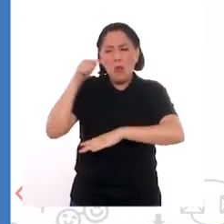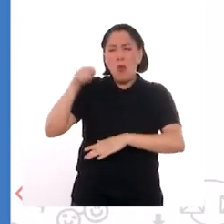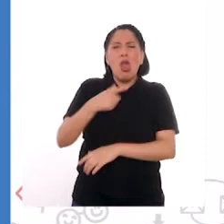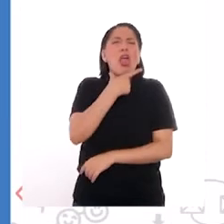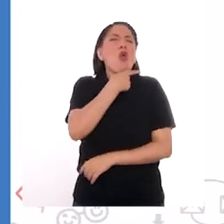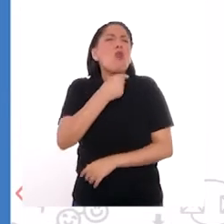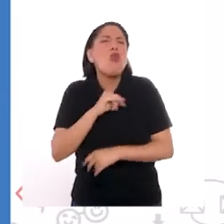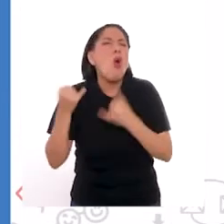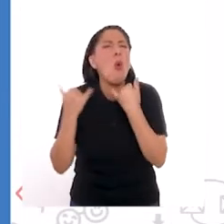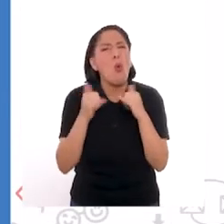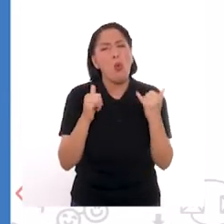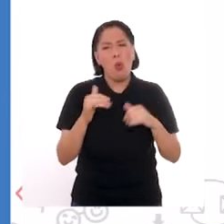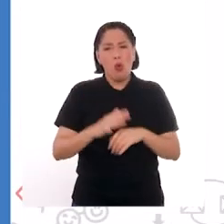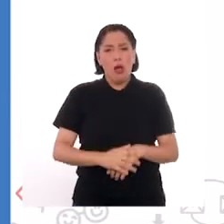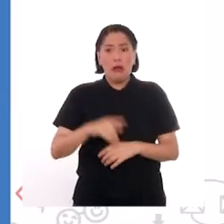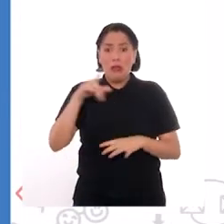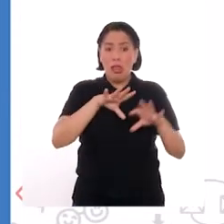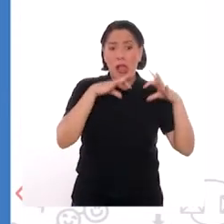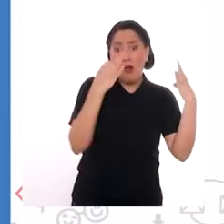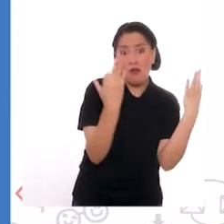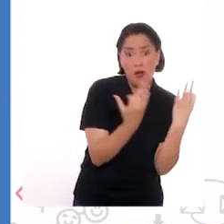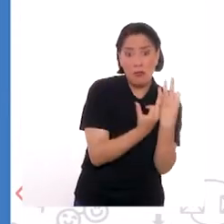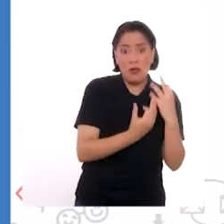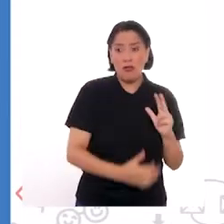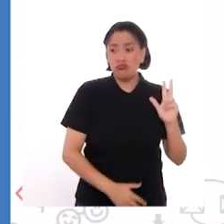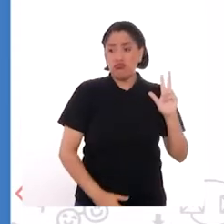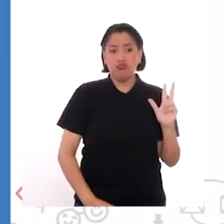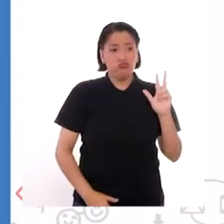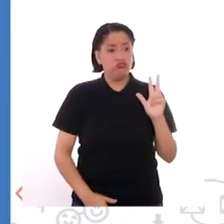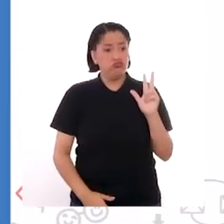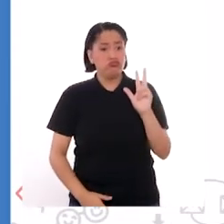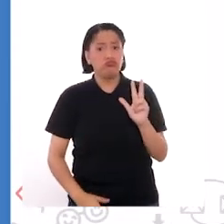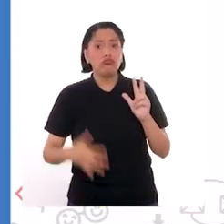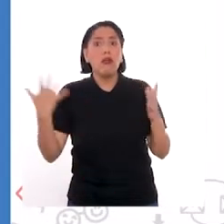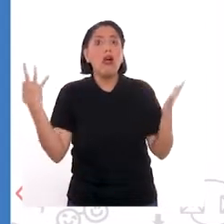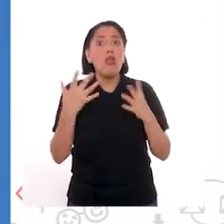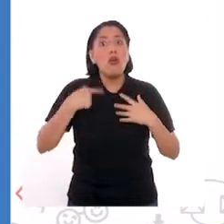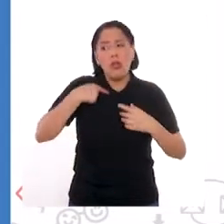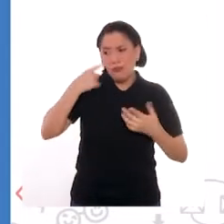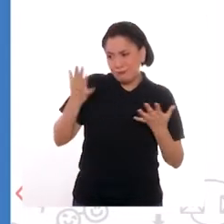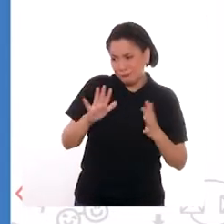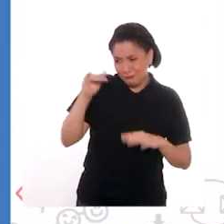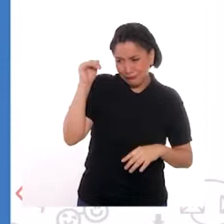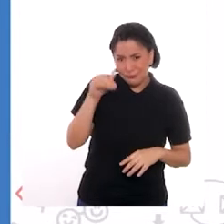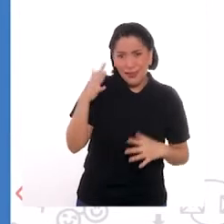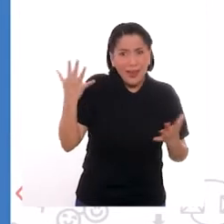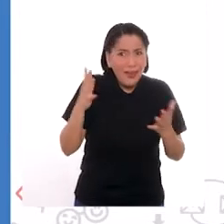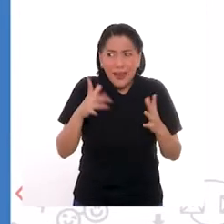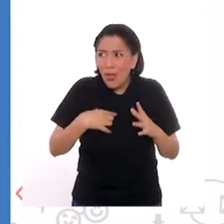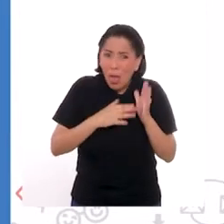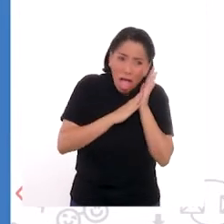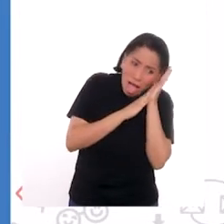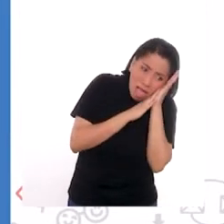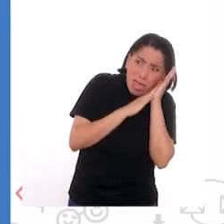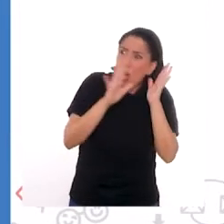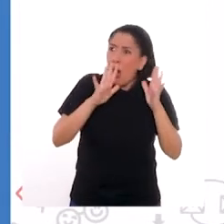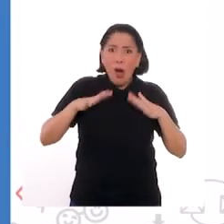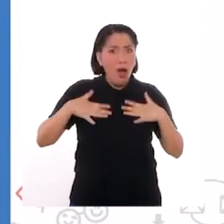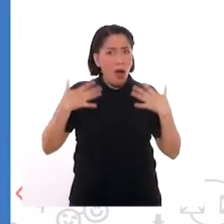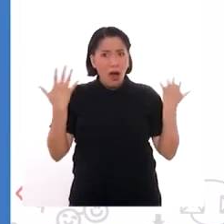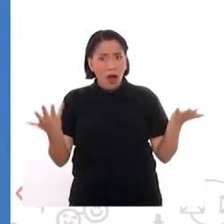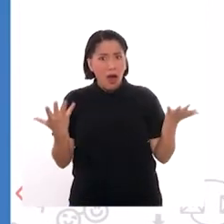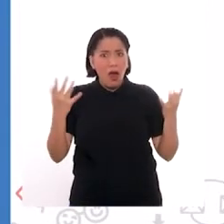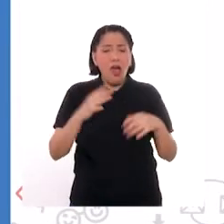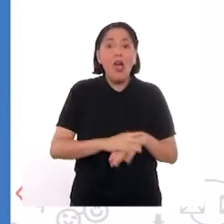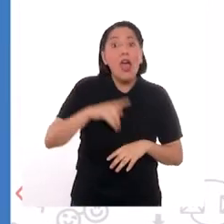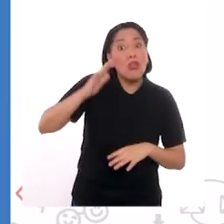que le gustaba mucho jugar. Los integrantes de la familia, entonces, le contaron que no podían dormir en las